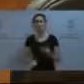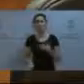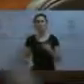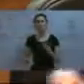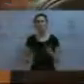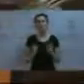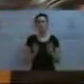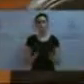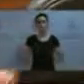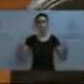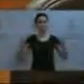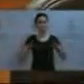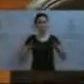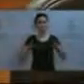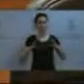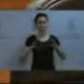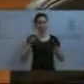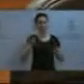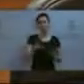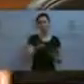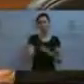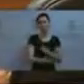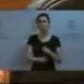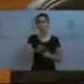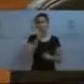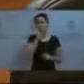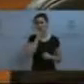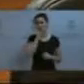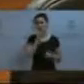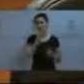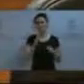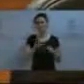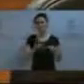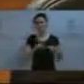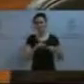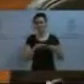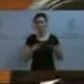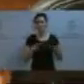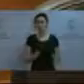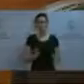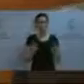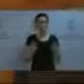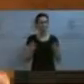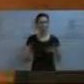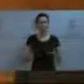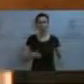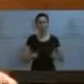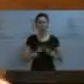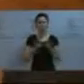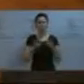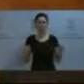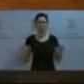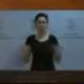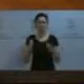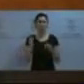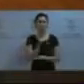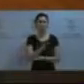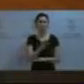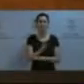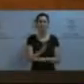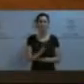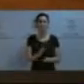en los meses vacacionales no se produce una mayor demanda asistencial por parte de los pacientes y muy especialmente